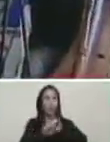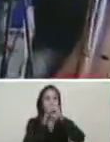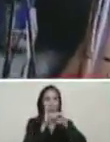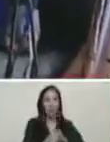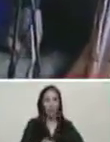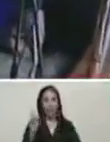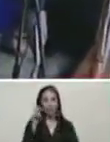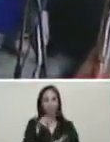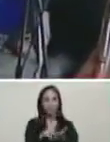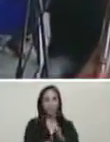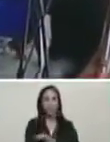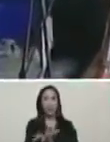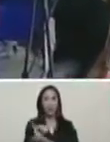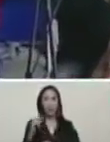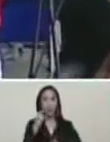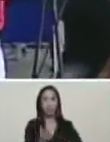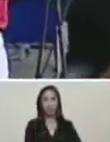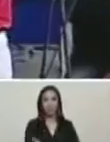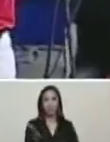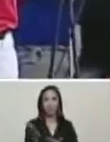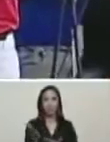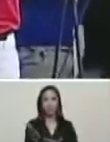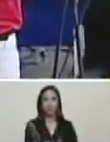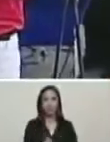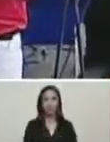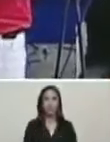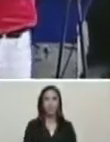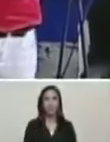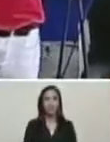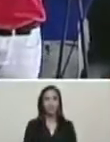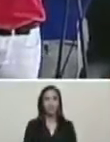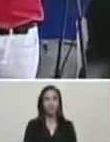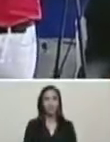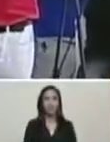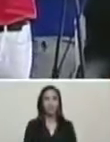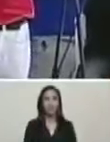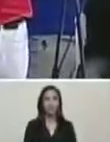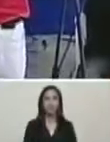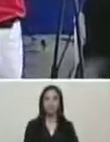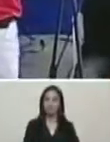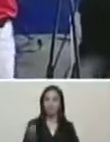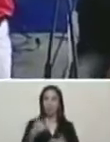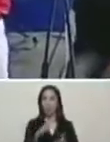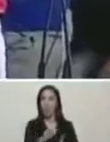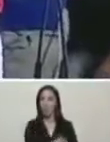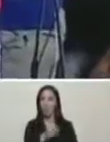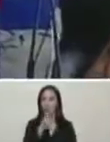a los valles del Tuy, mira, mira, mira, la cosa sale más o menos, mira.